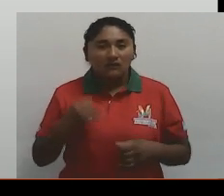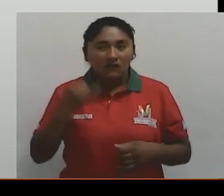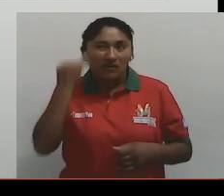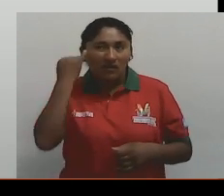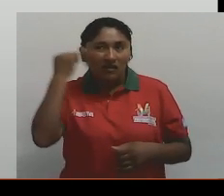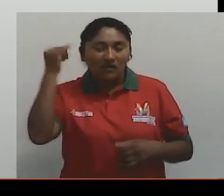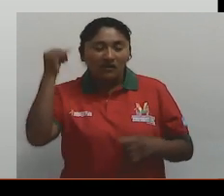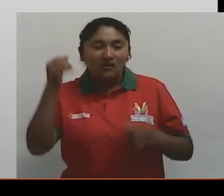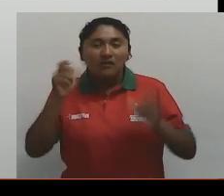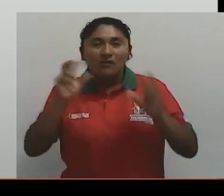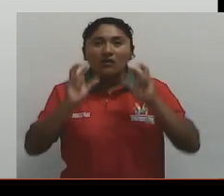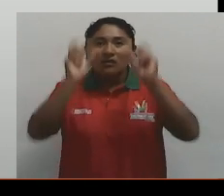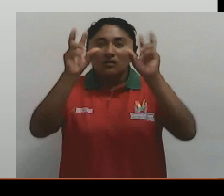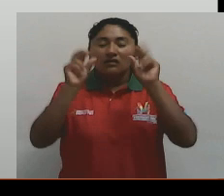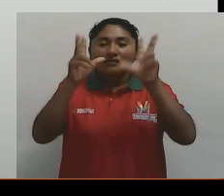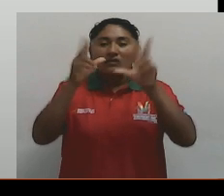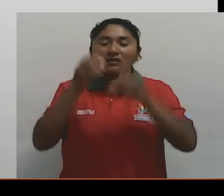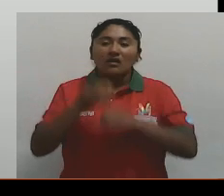más.